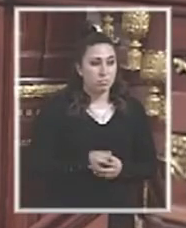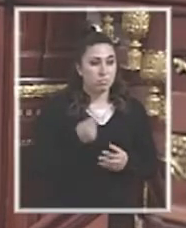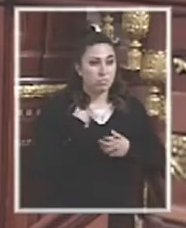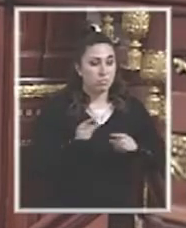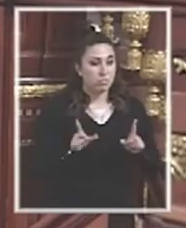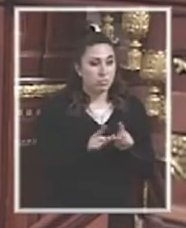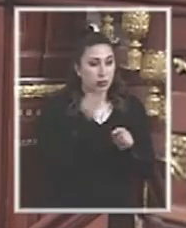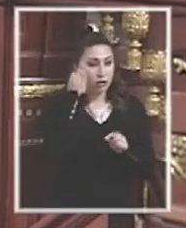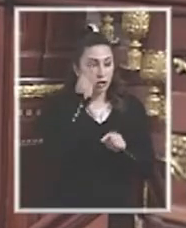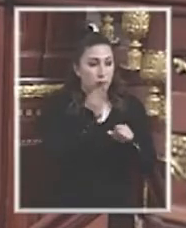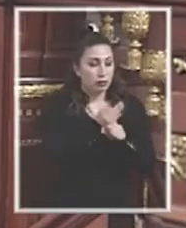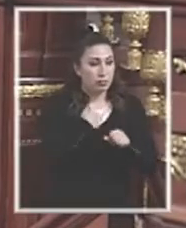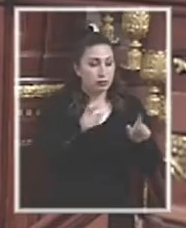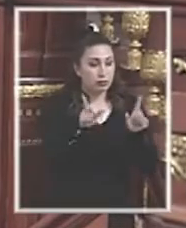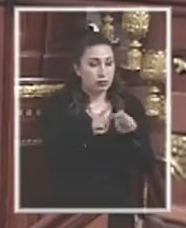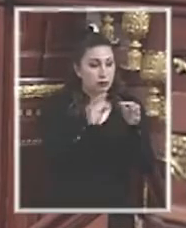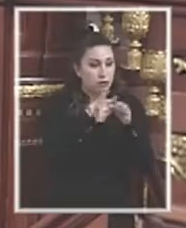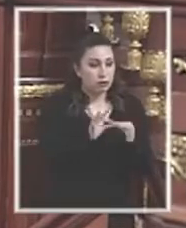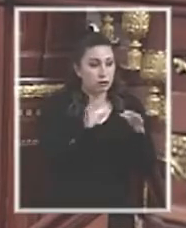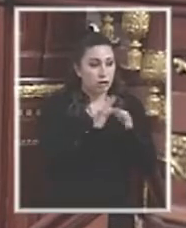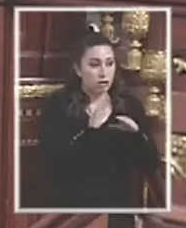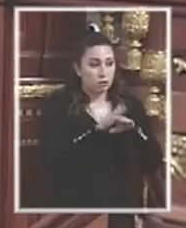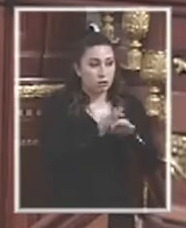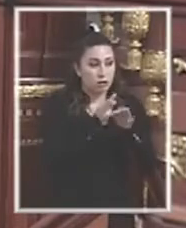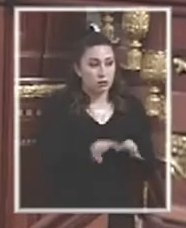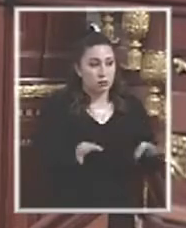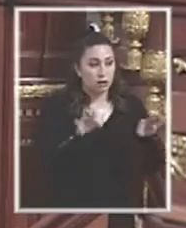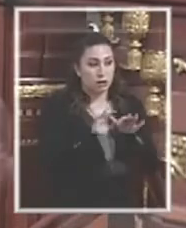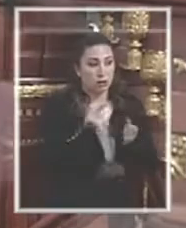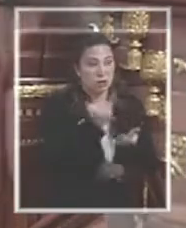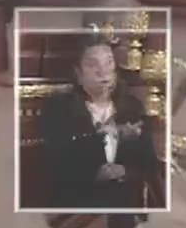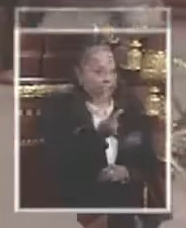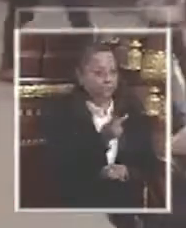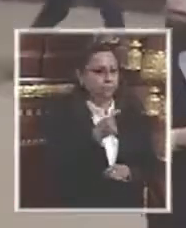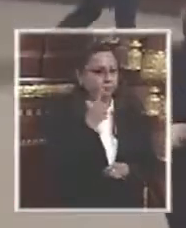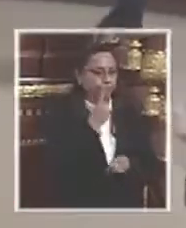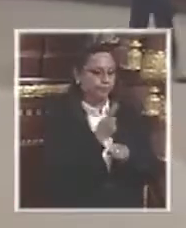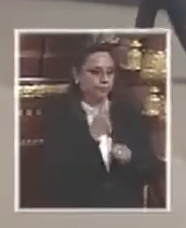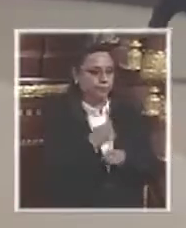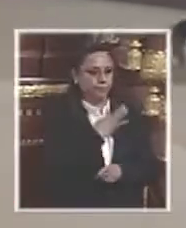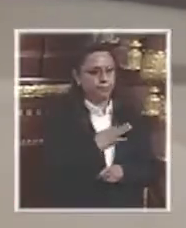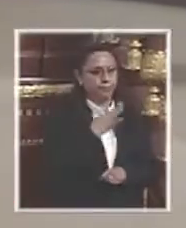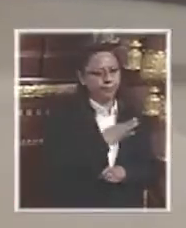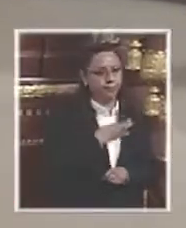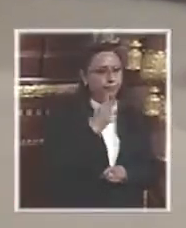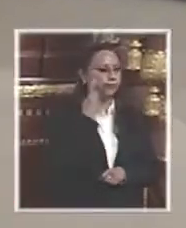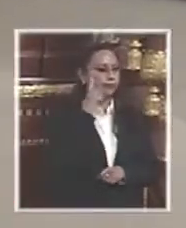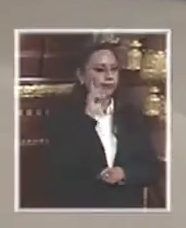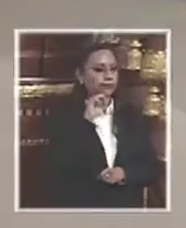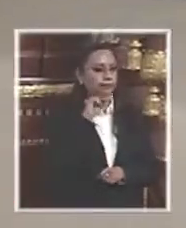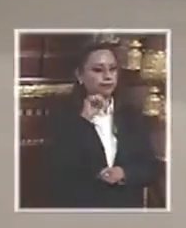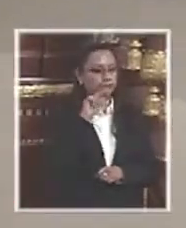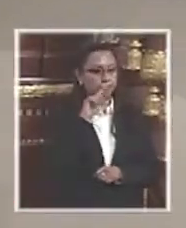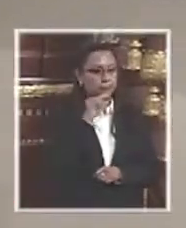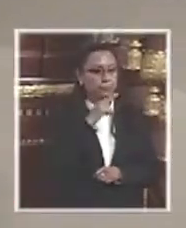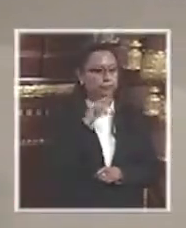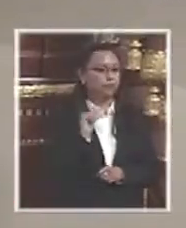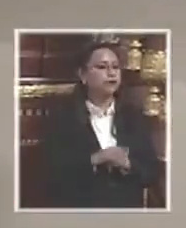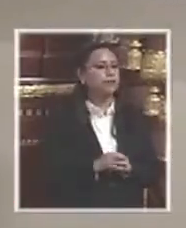en datos de la Secretaría de Salud de la Ciudad de México, entre enero y agosto de este año se han